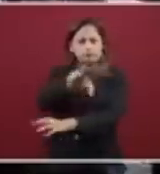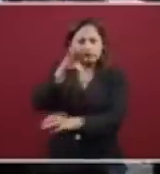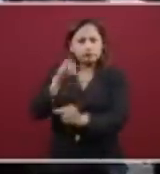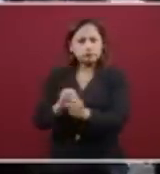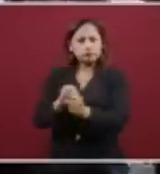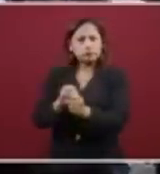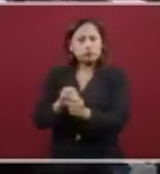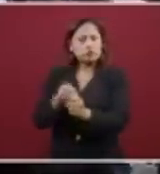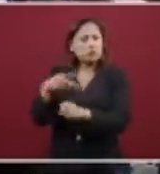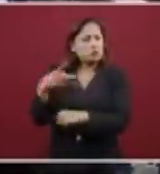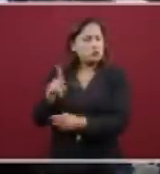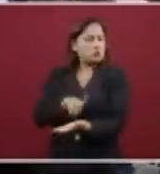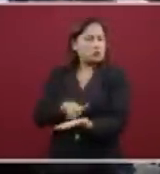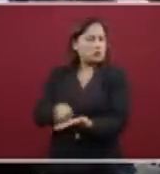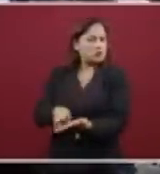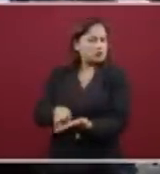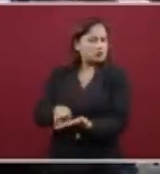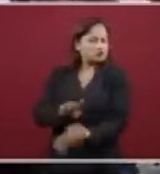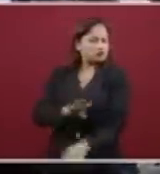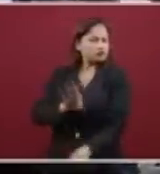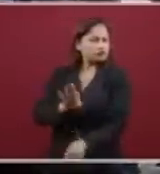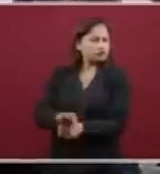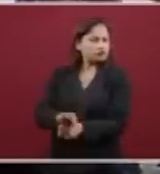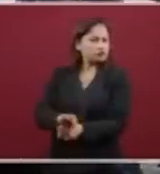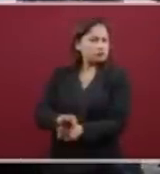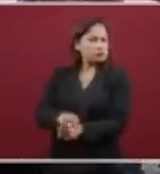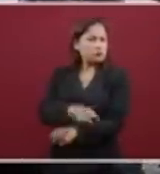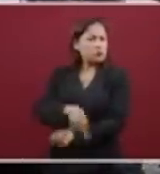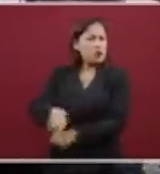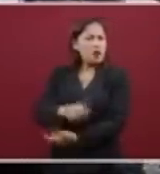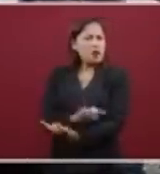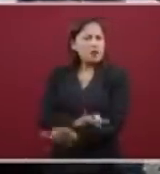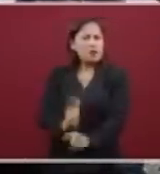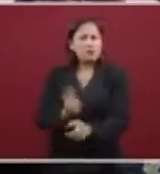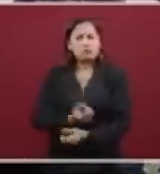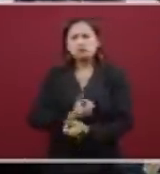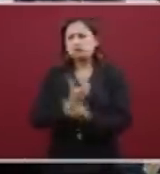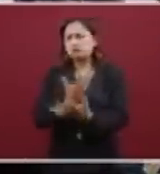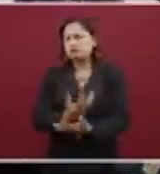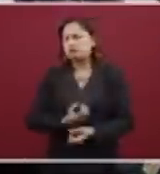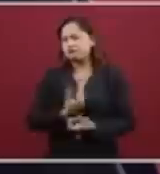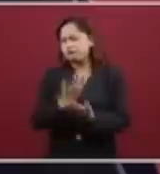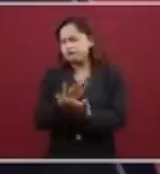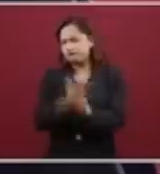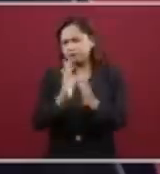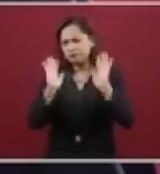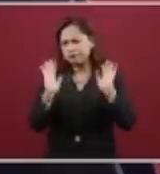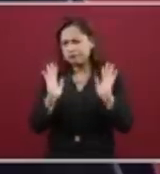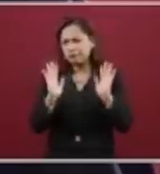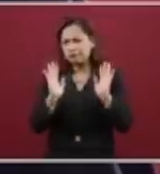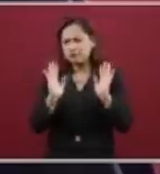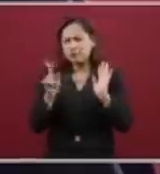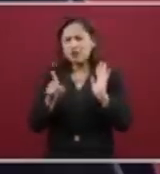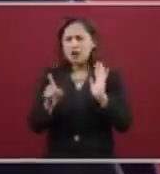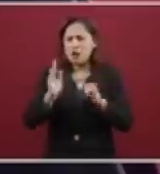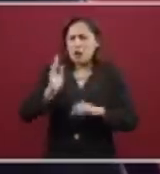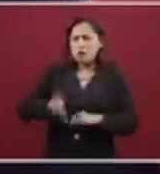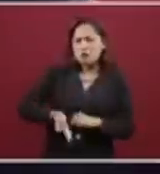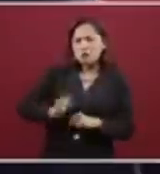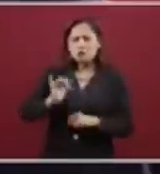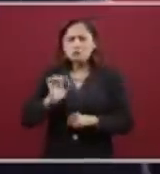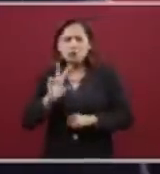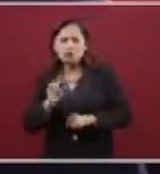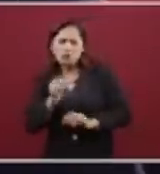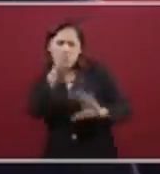sus derechos de manifestación de ideas al derecho a disentir y